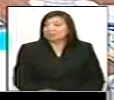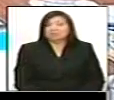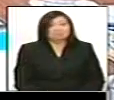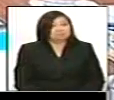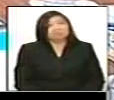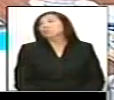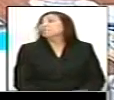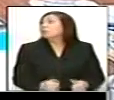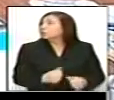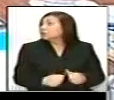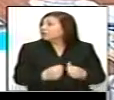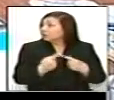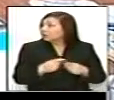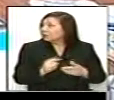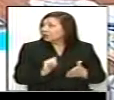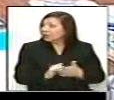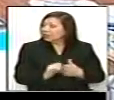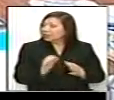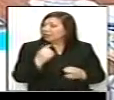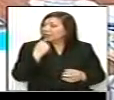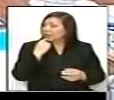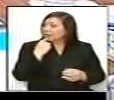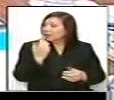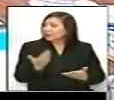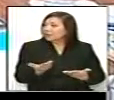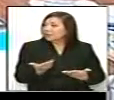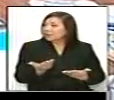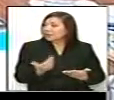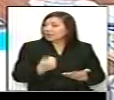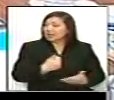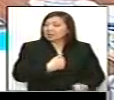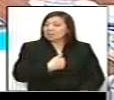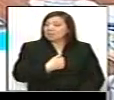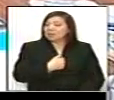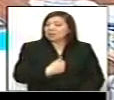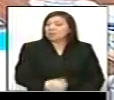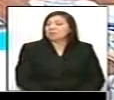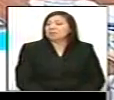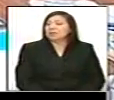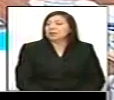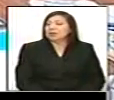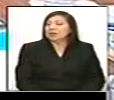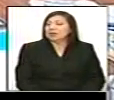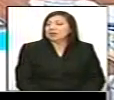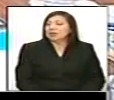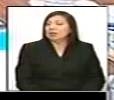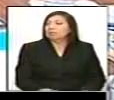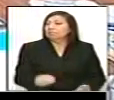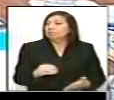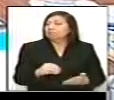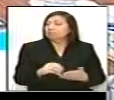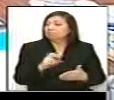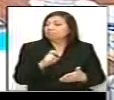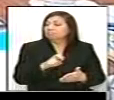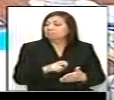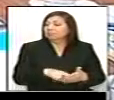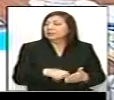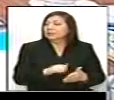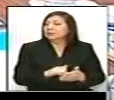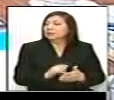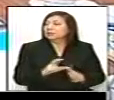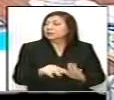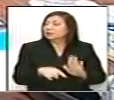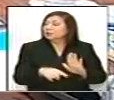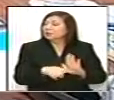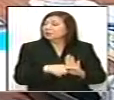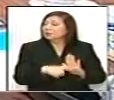buen número de informales que señalan que es el propio, en algunos casos, concesionario minero, que se